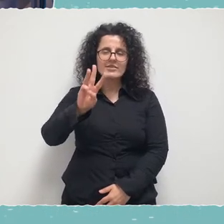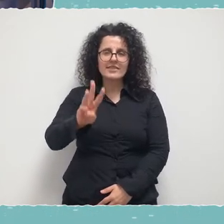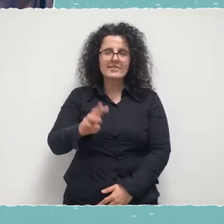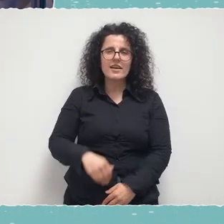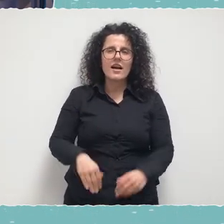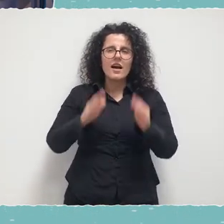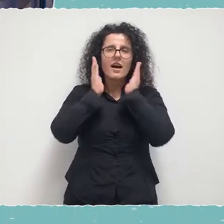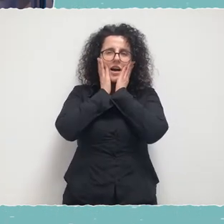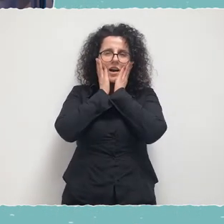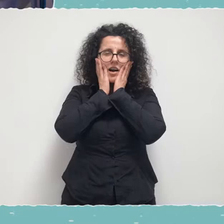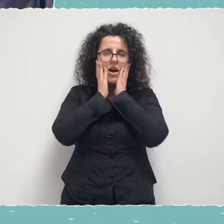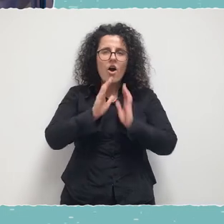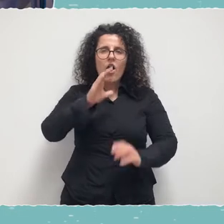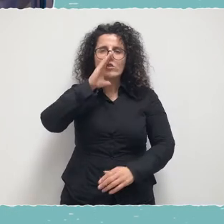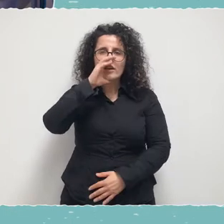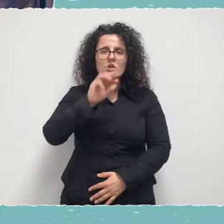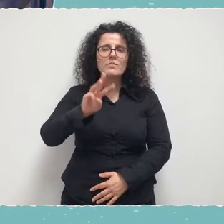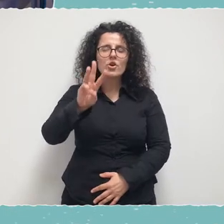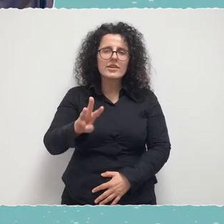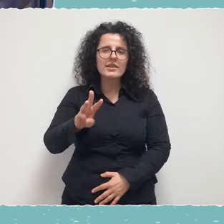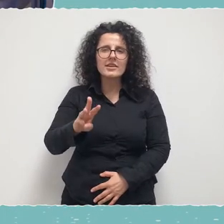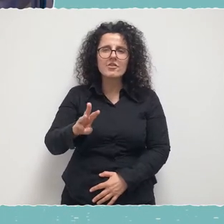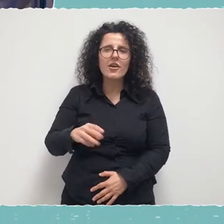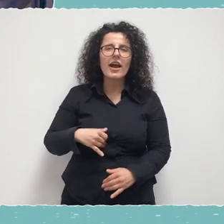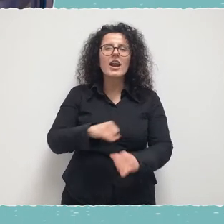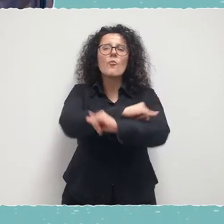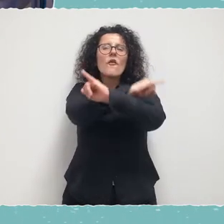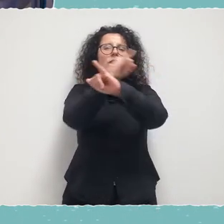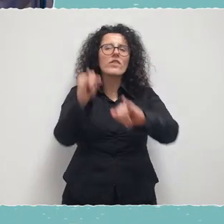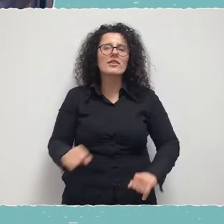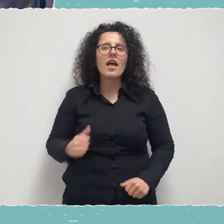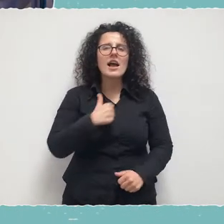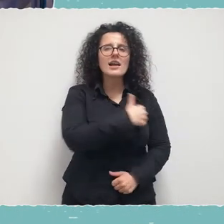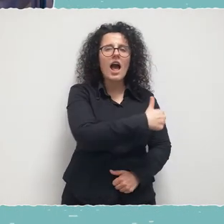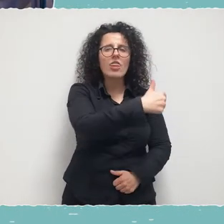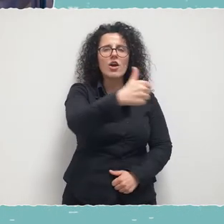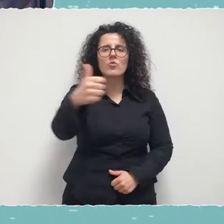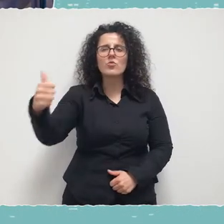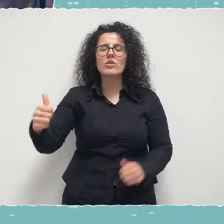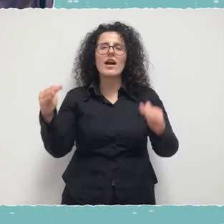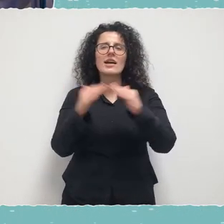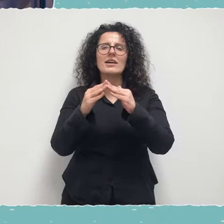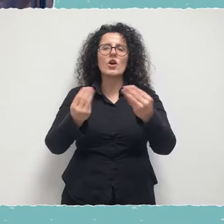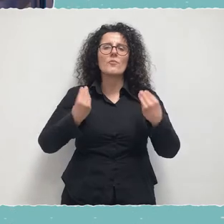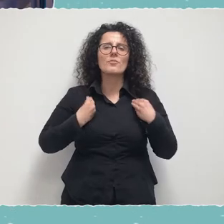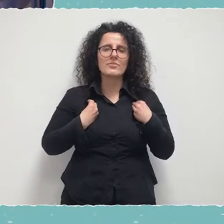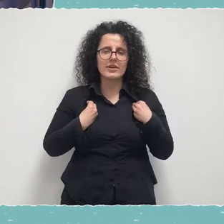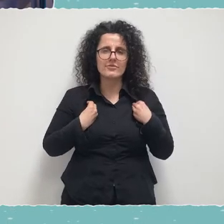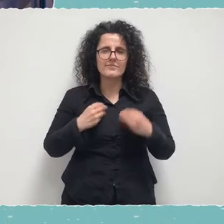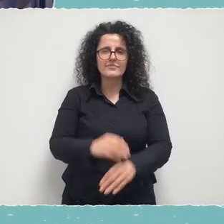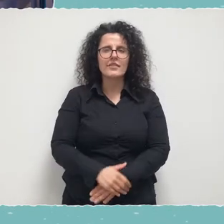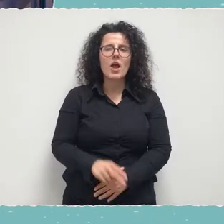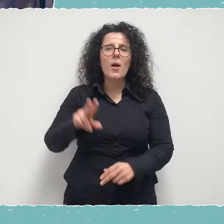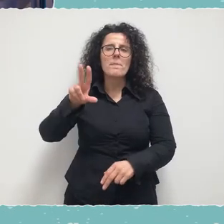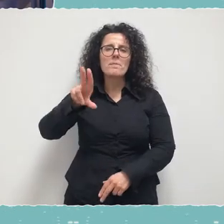Os tres porquiños. Ai, os tres porquiños eran tan felices vivindo cada unha a súa